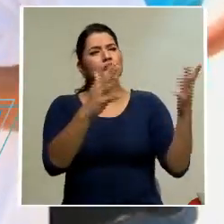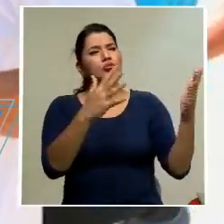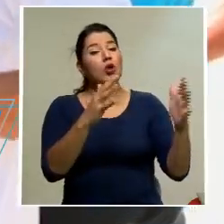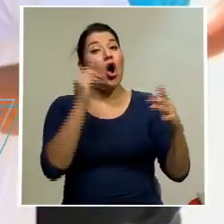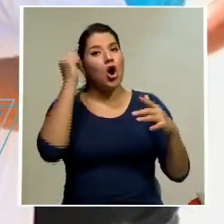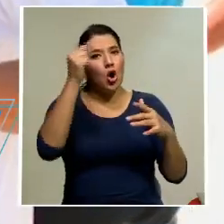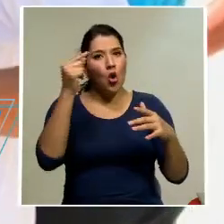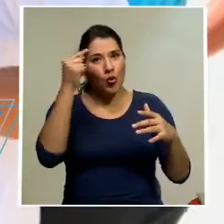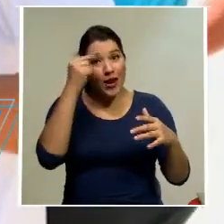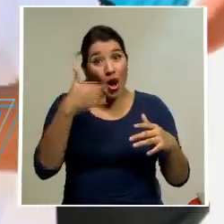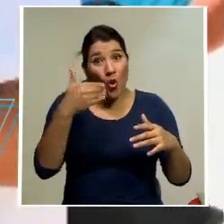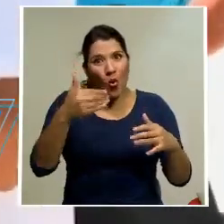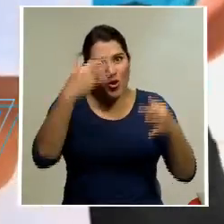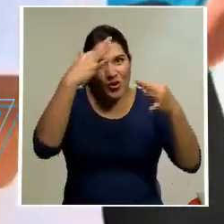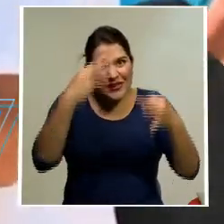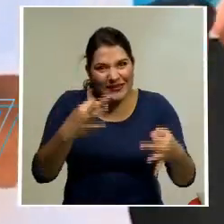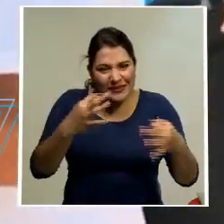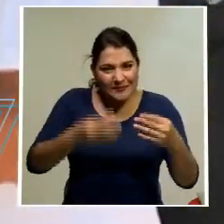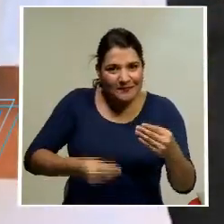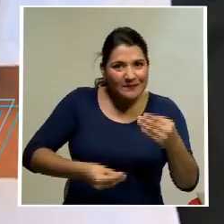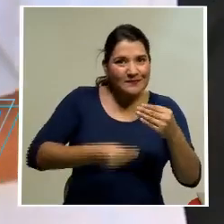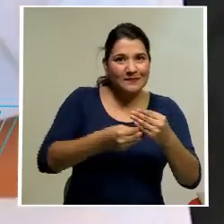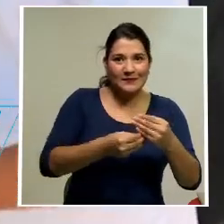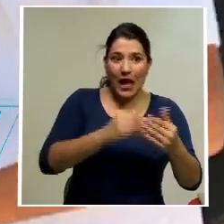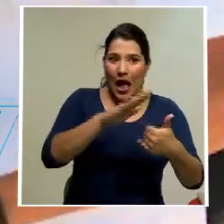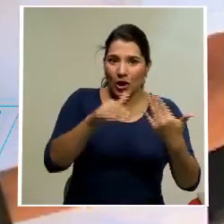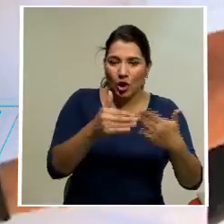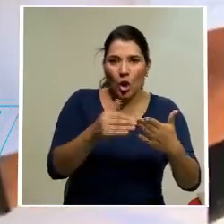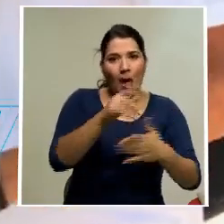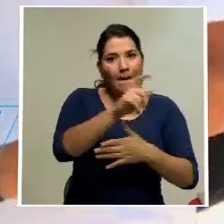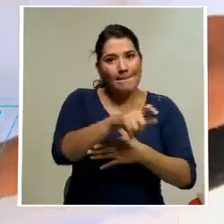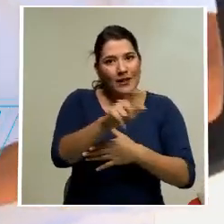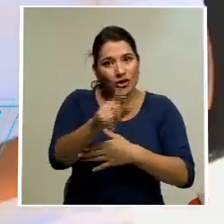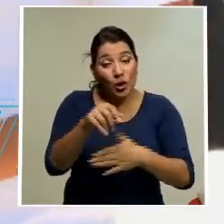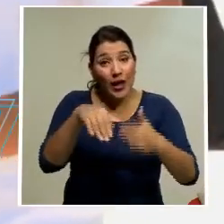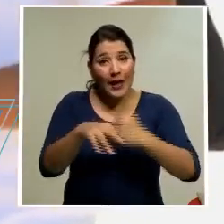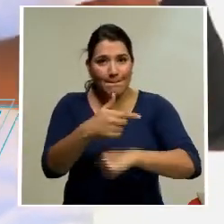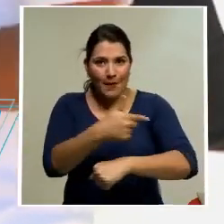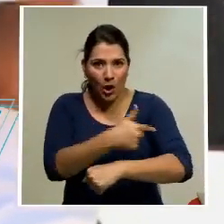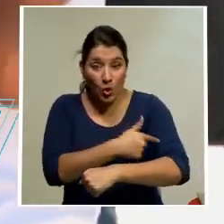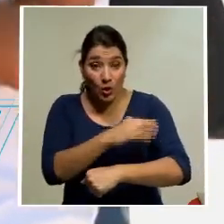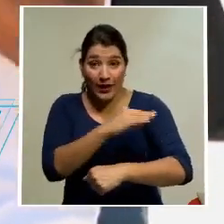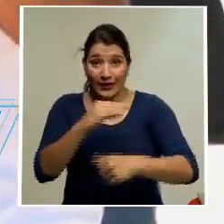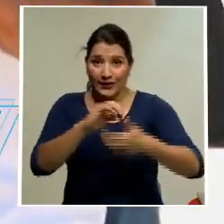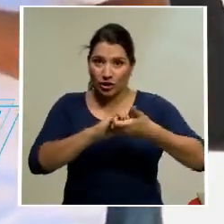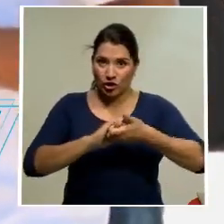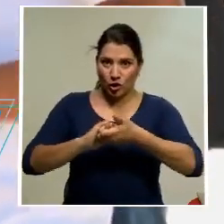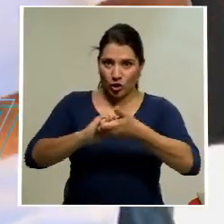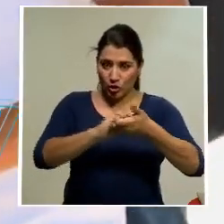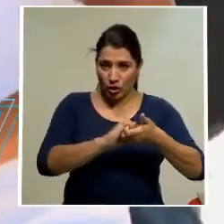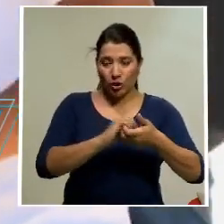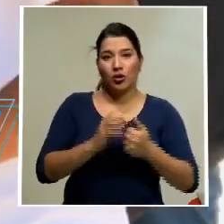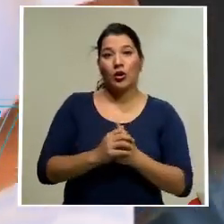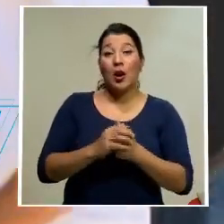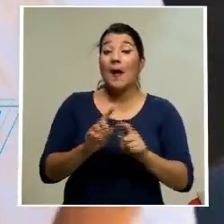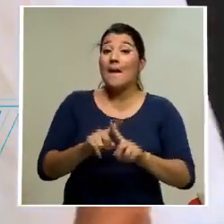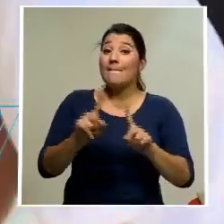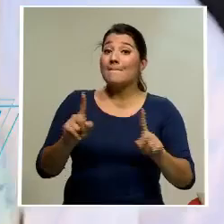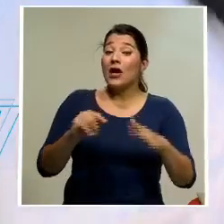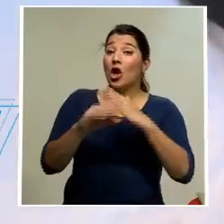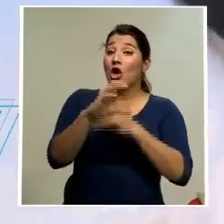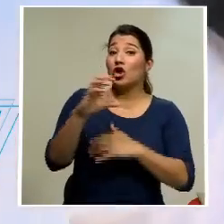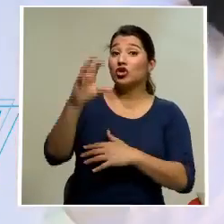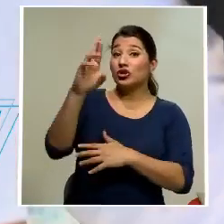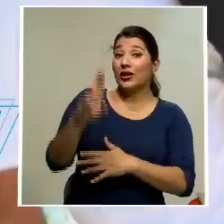que eligen el camino de la inclusión y de la solidaridad en la distribución de las vacunas. Elogio que no llegó a nuestro país, pues en Costa Rica